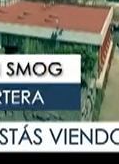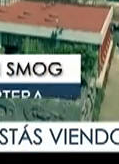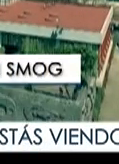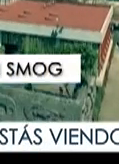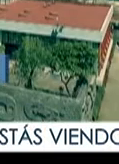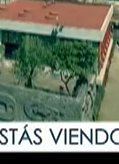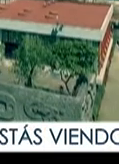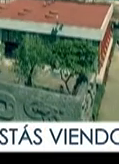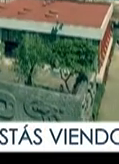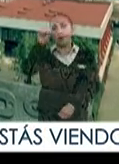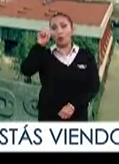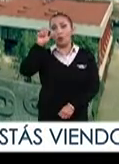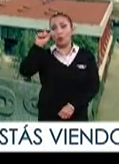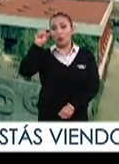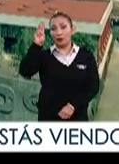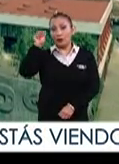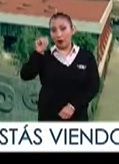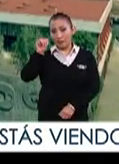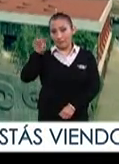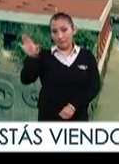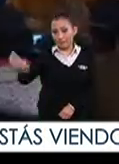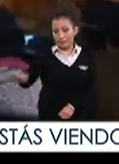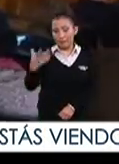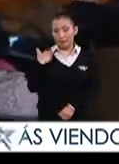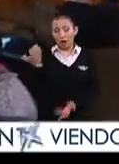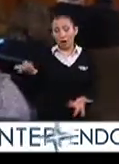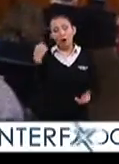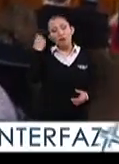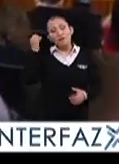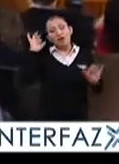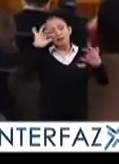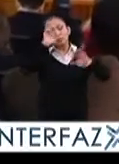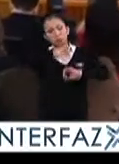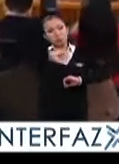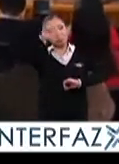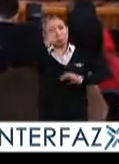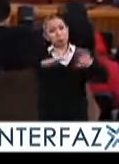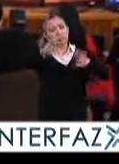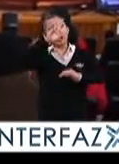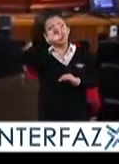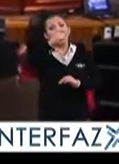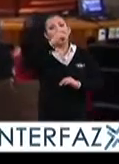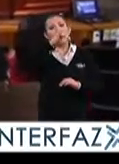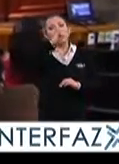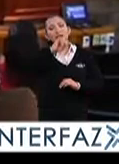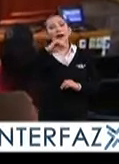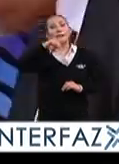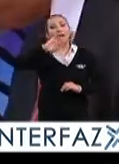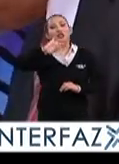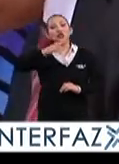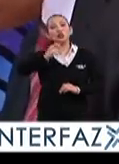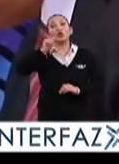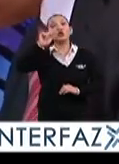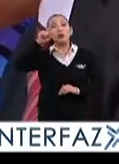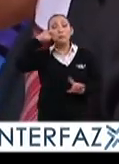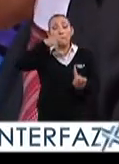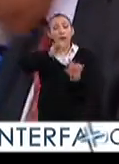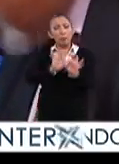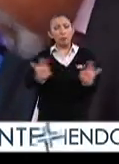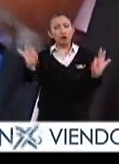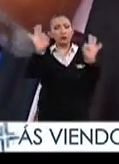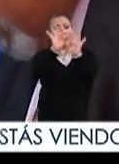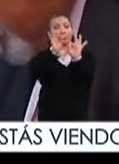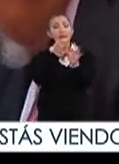La Universidad Nacional Autónoma de México albergó la conferencia magistral Rigoberta Menchú Tum, centrada en la importancia